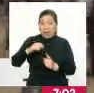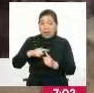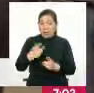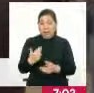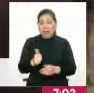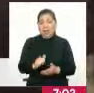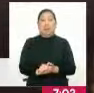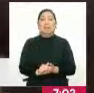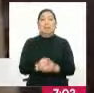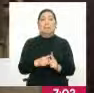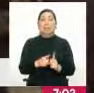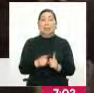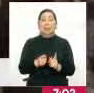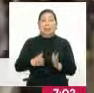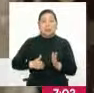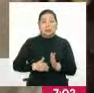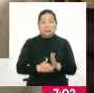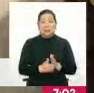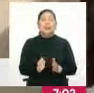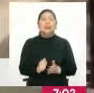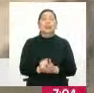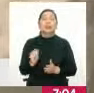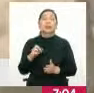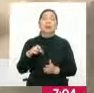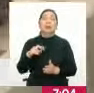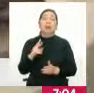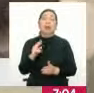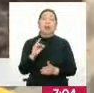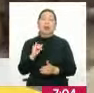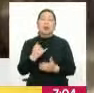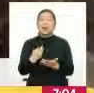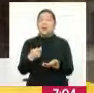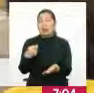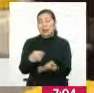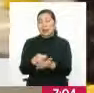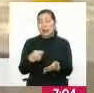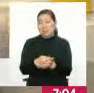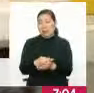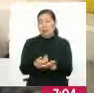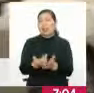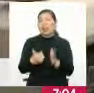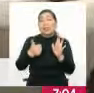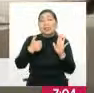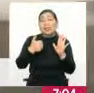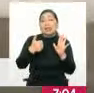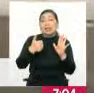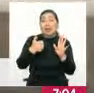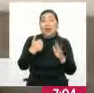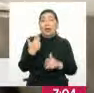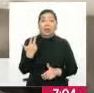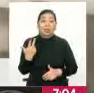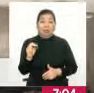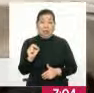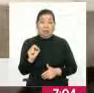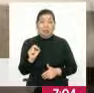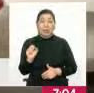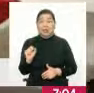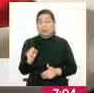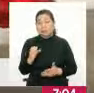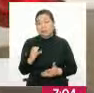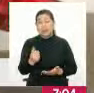vía Evitamiento por la vía Separadora Industrial tienen que pagar pues 6 soles 30 en el caso de